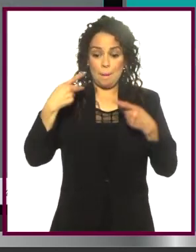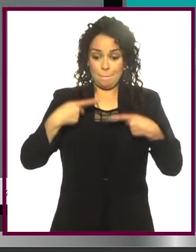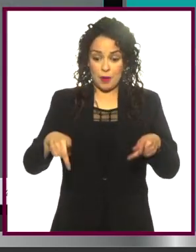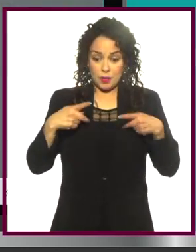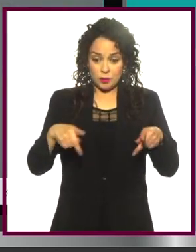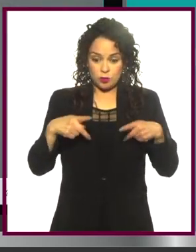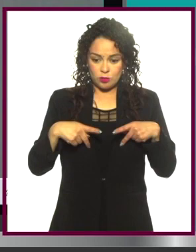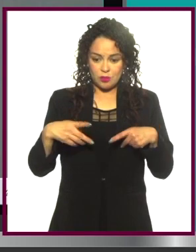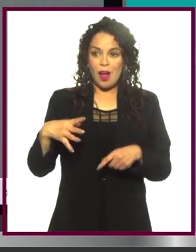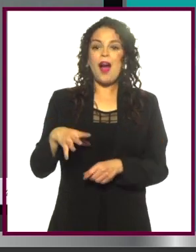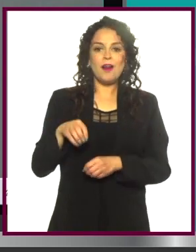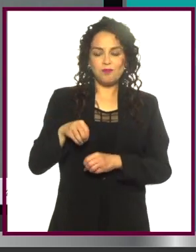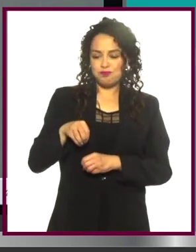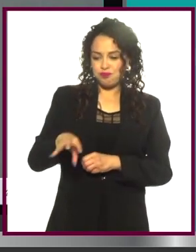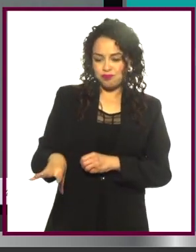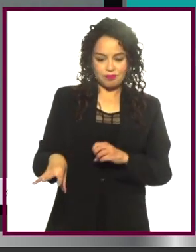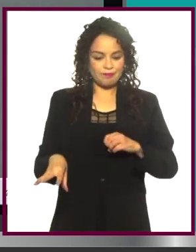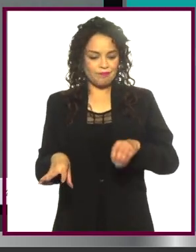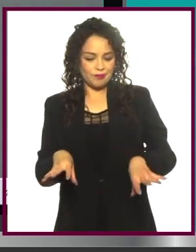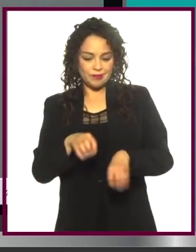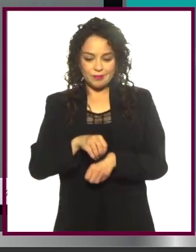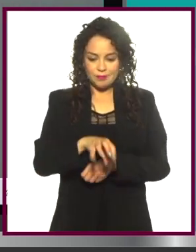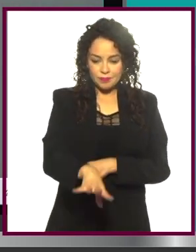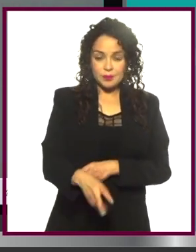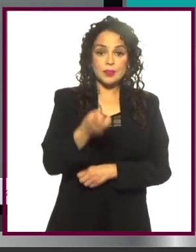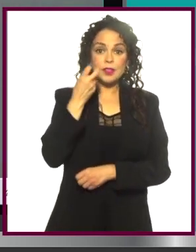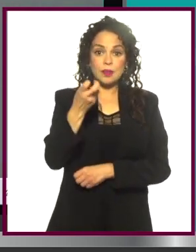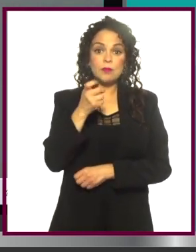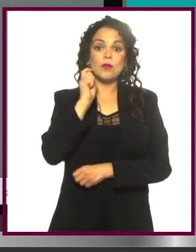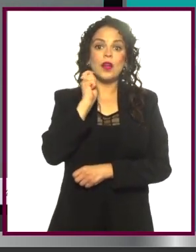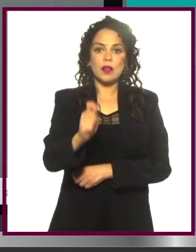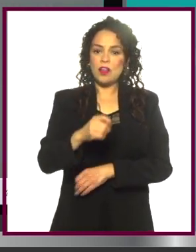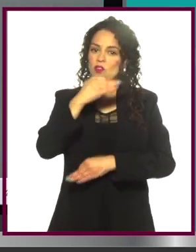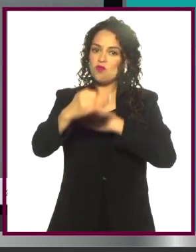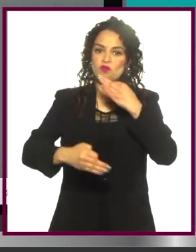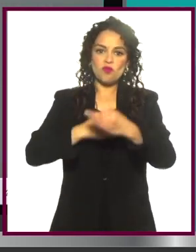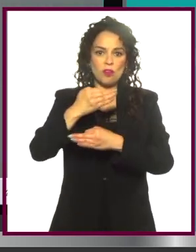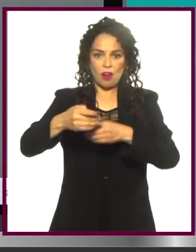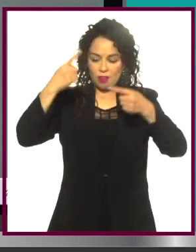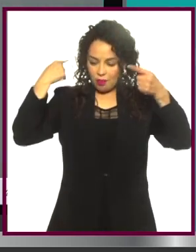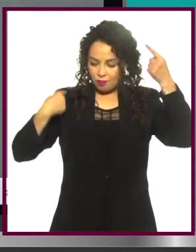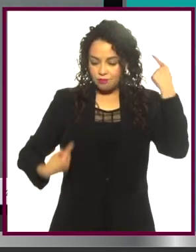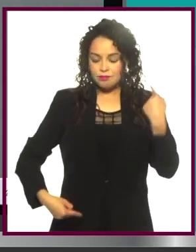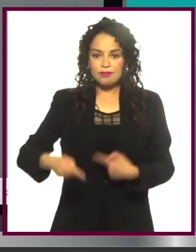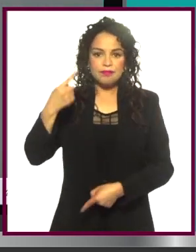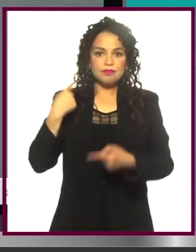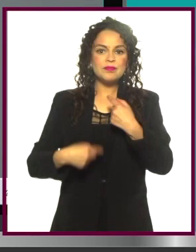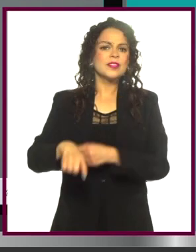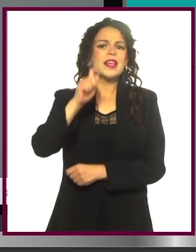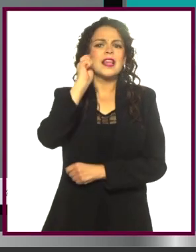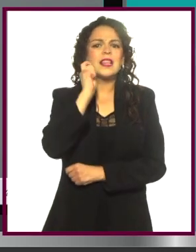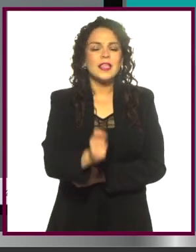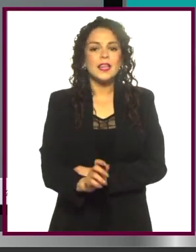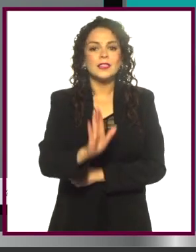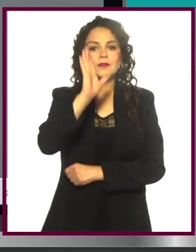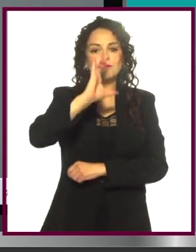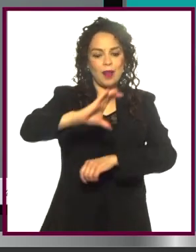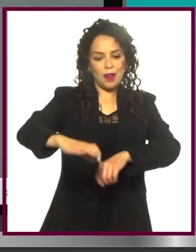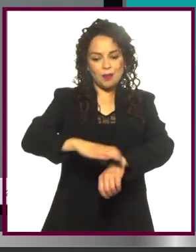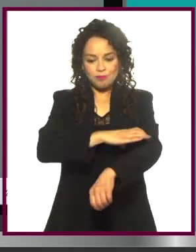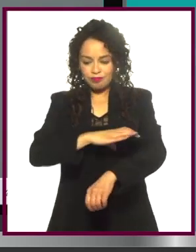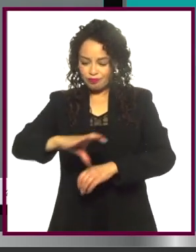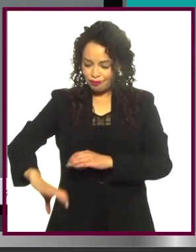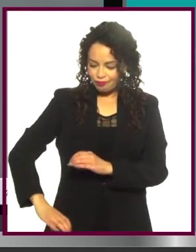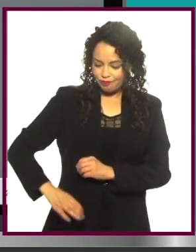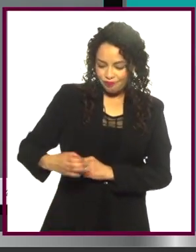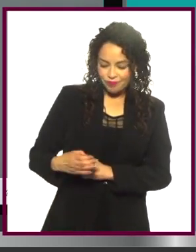ser humano y por lo tanto también son extensiones de todos nuestros sentidos. Son como especie de prótesis que